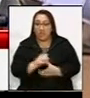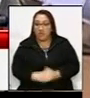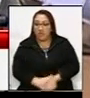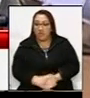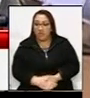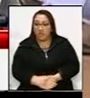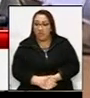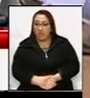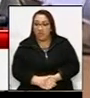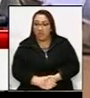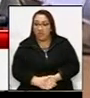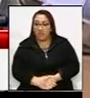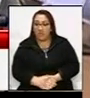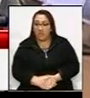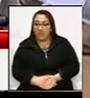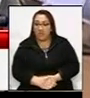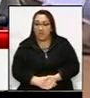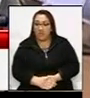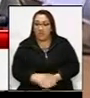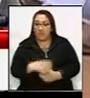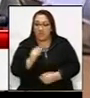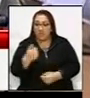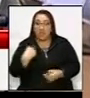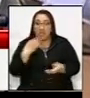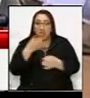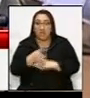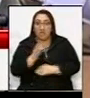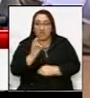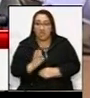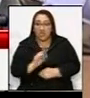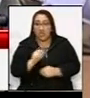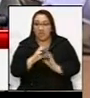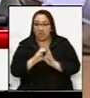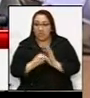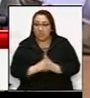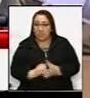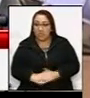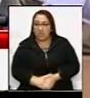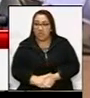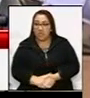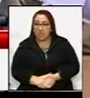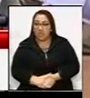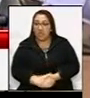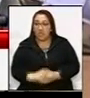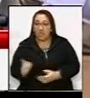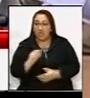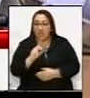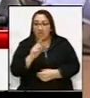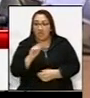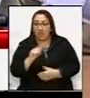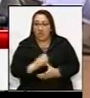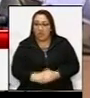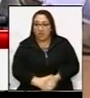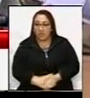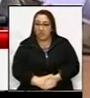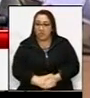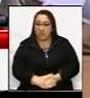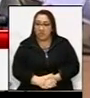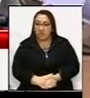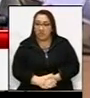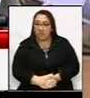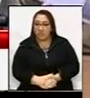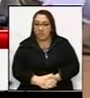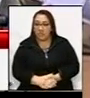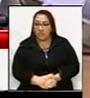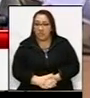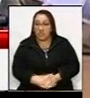de representación, y si esto debe ir, sí, en la Constitución, y no lo de diputados. Si ustedes tienen